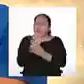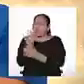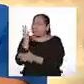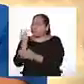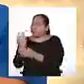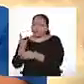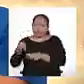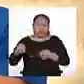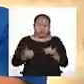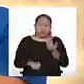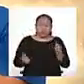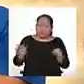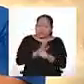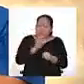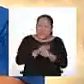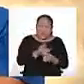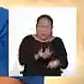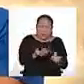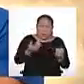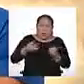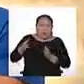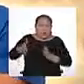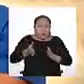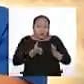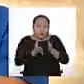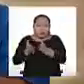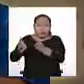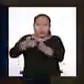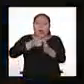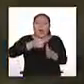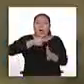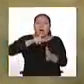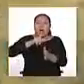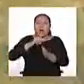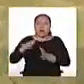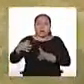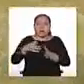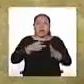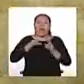chacras y de canales y de acequias.